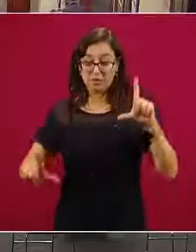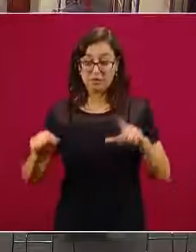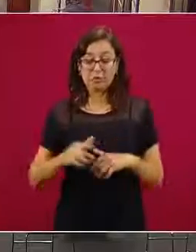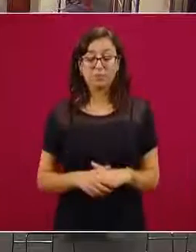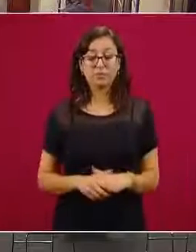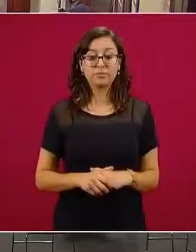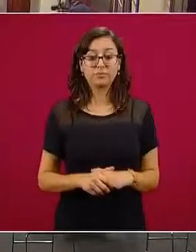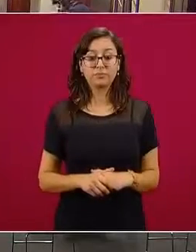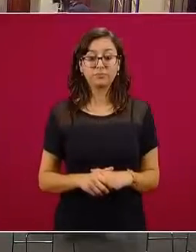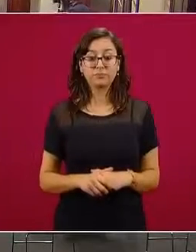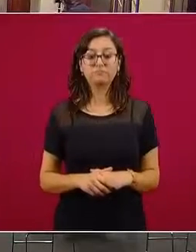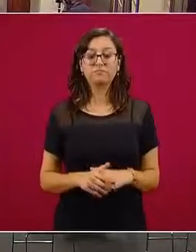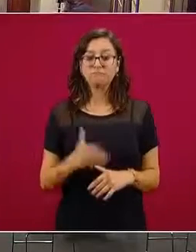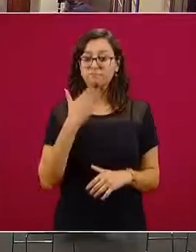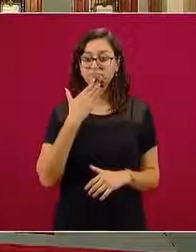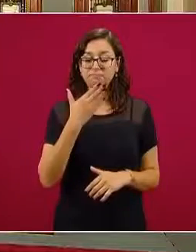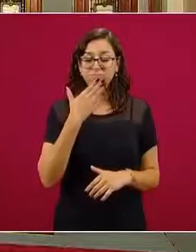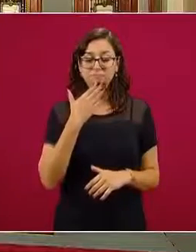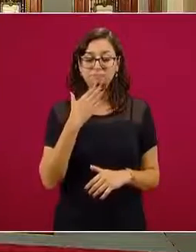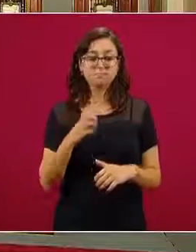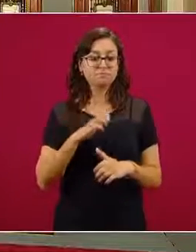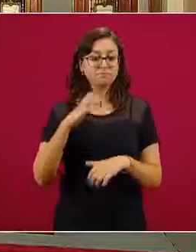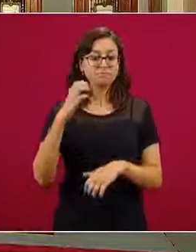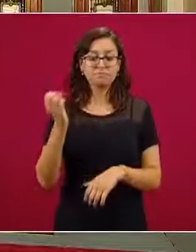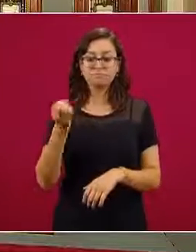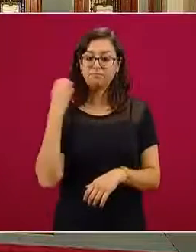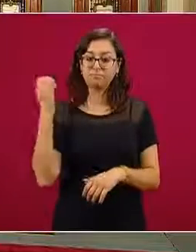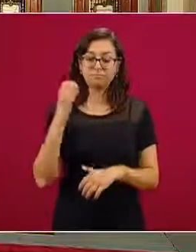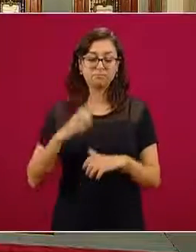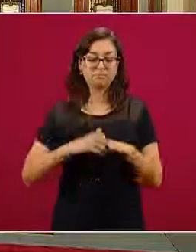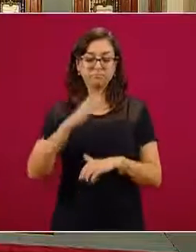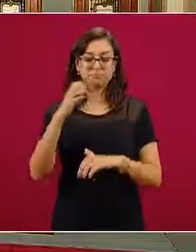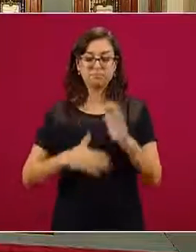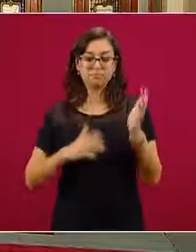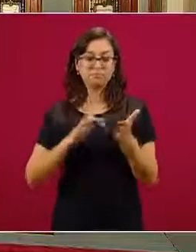Muy bien, pues con esto terminamos nuestra conferencia de hoy.